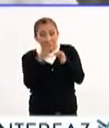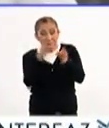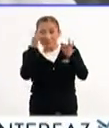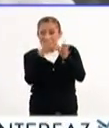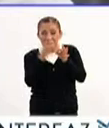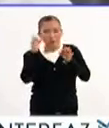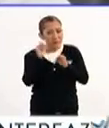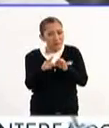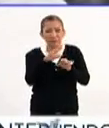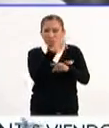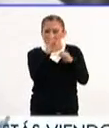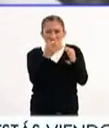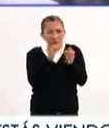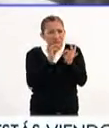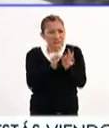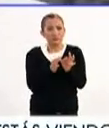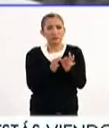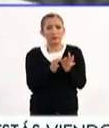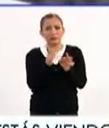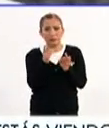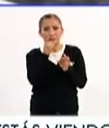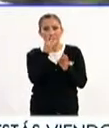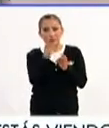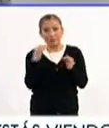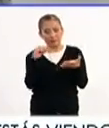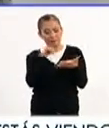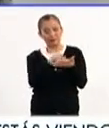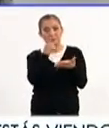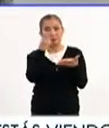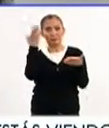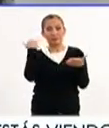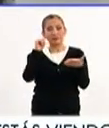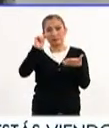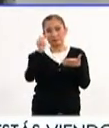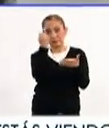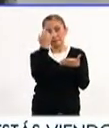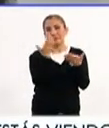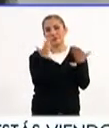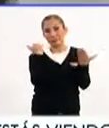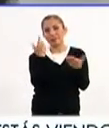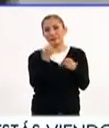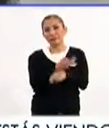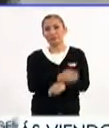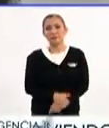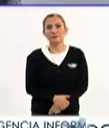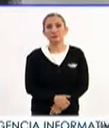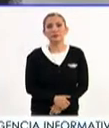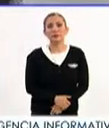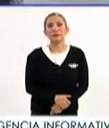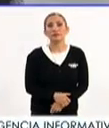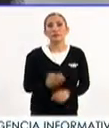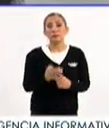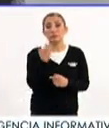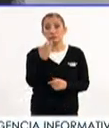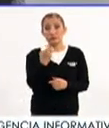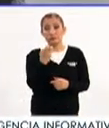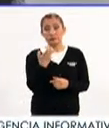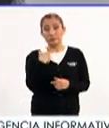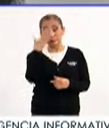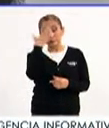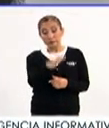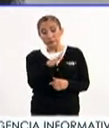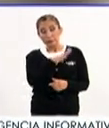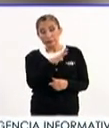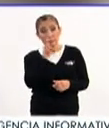y exactamente, con toda precisión, lo que estaba predicho por la teoría que debía de haber sucedido. De tal manera que lo que se supo es